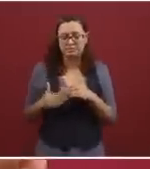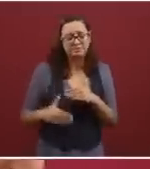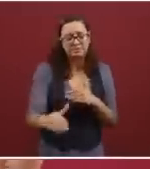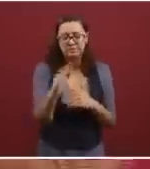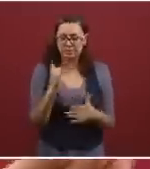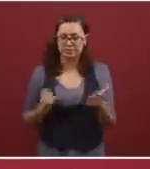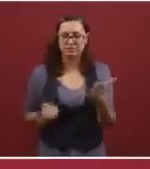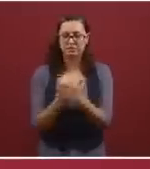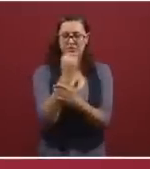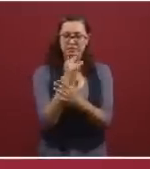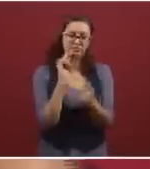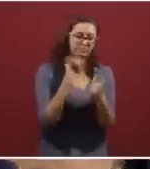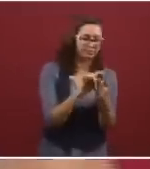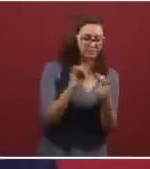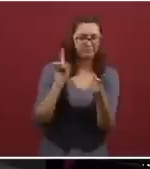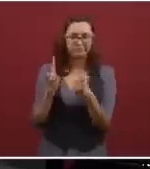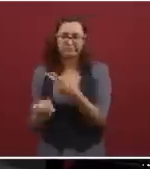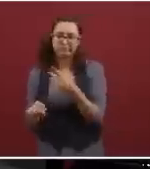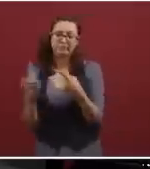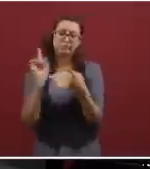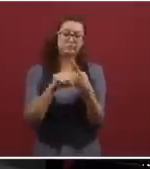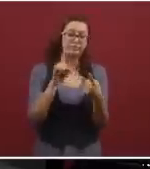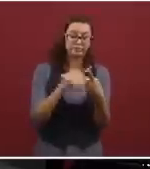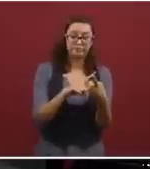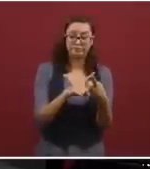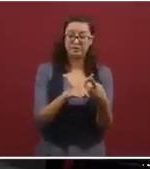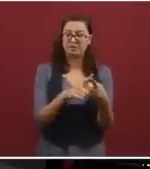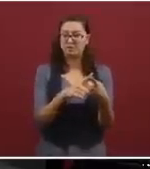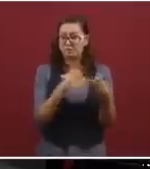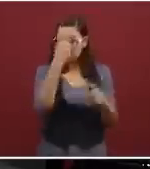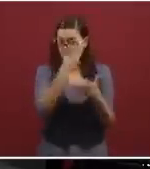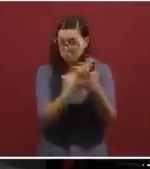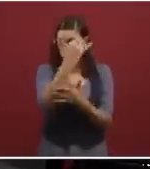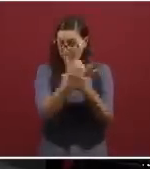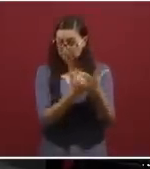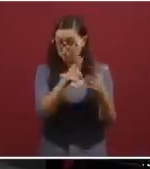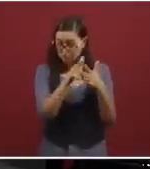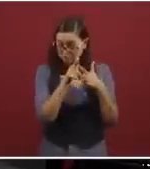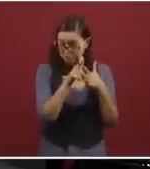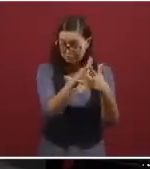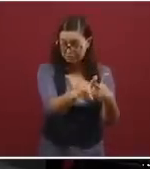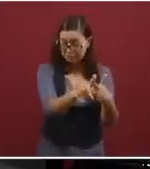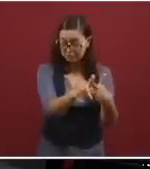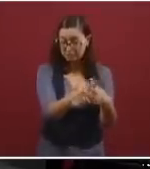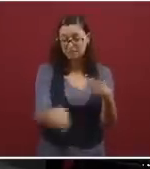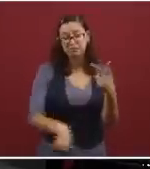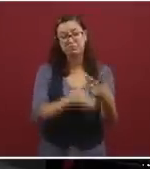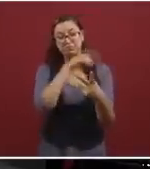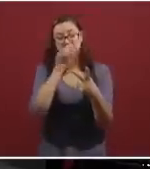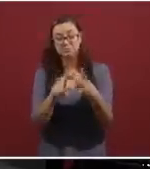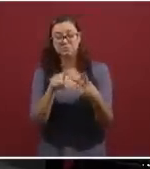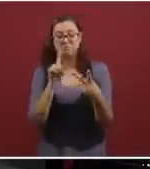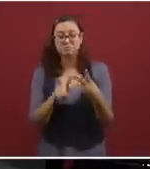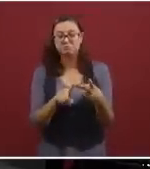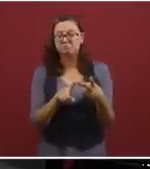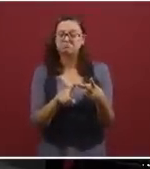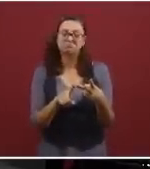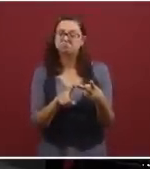tiene que ver con decidir si se continúan con estos proyectos El otro es, si